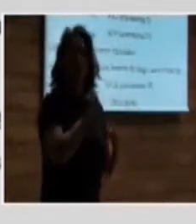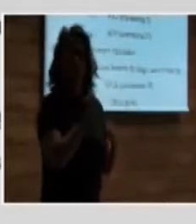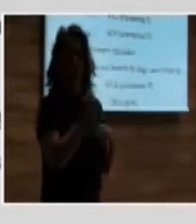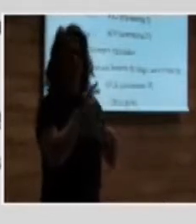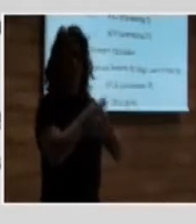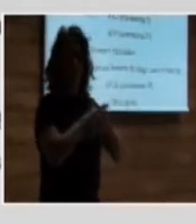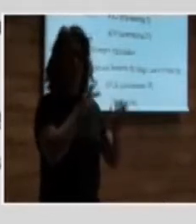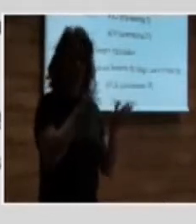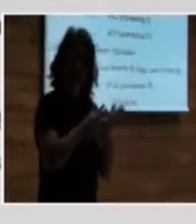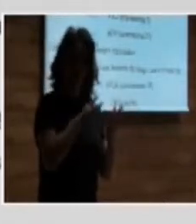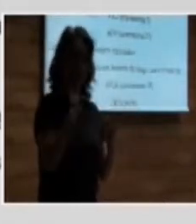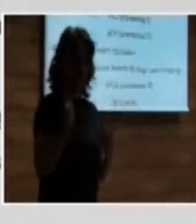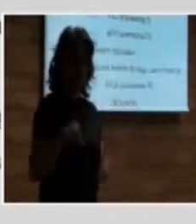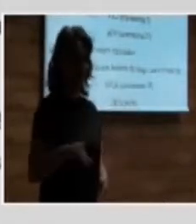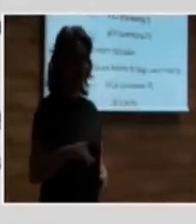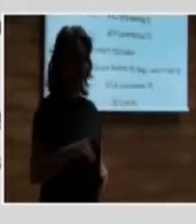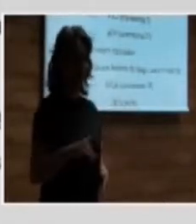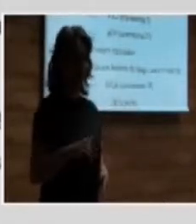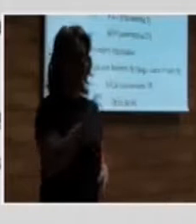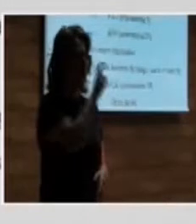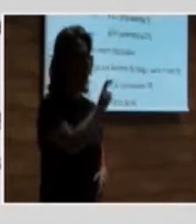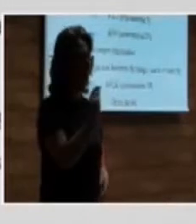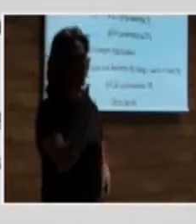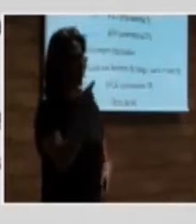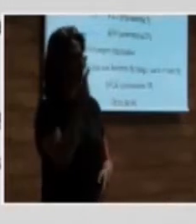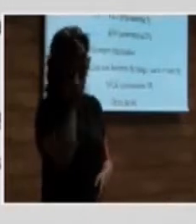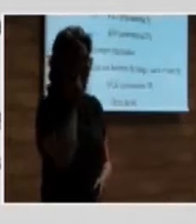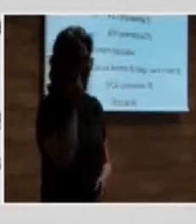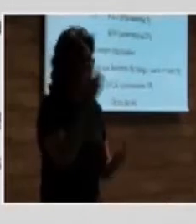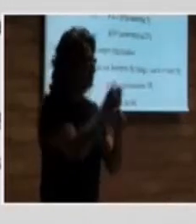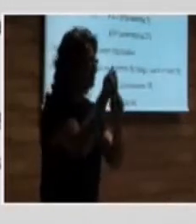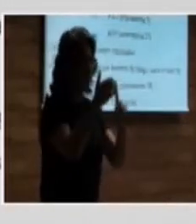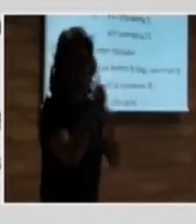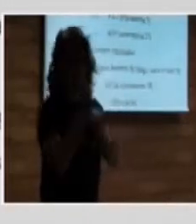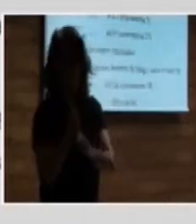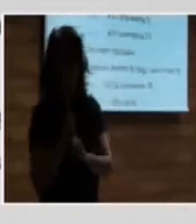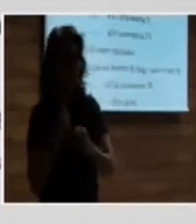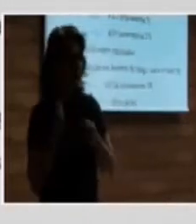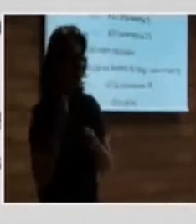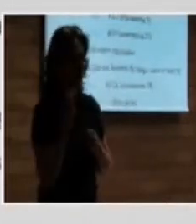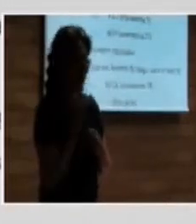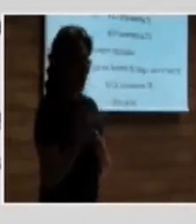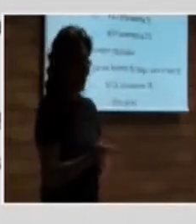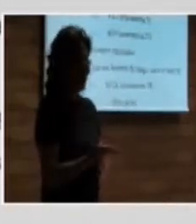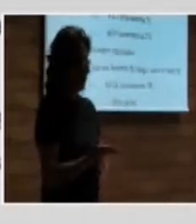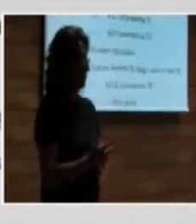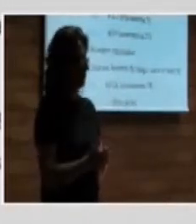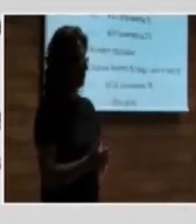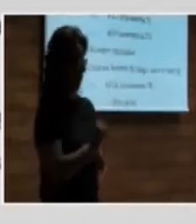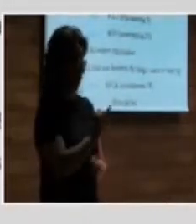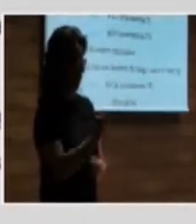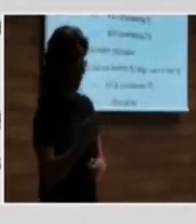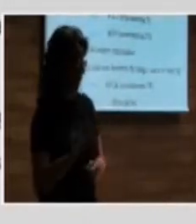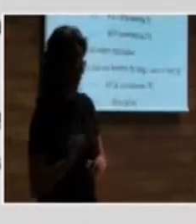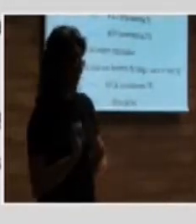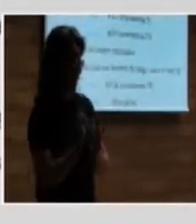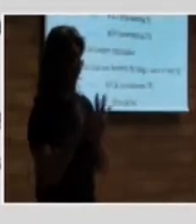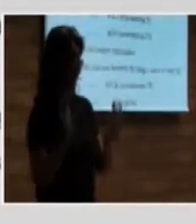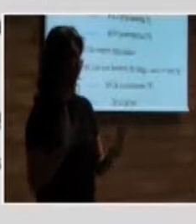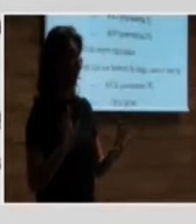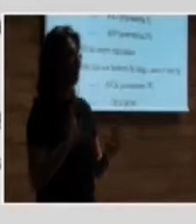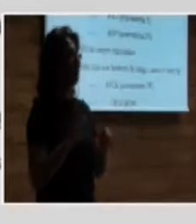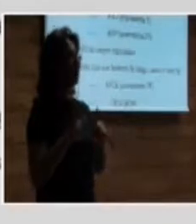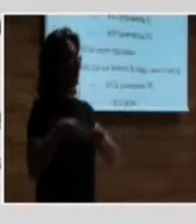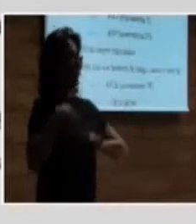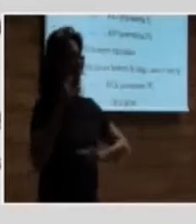cuántos pacientes tenemos detectados con esa enfermedad familiar, porque realmente existen. Y después, todo el tema que